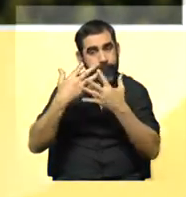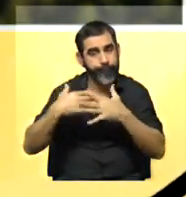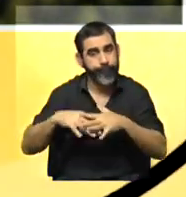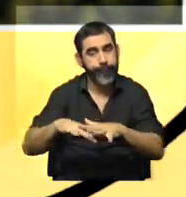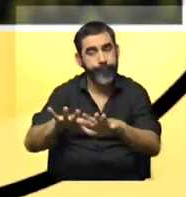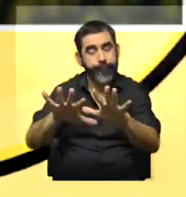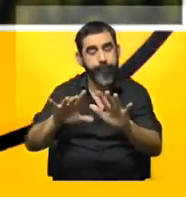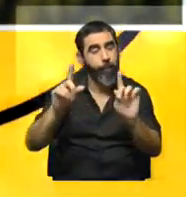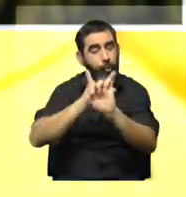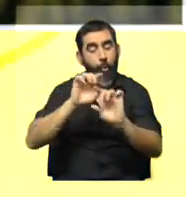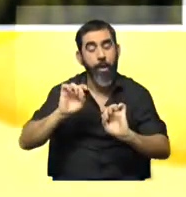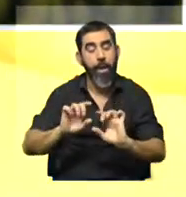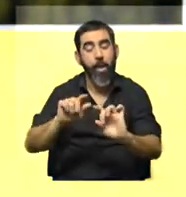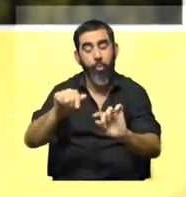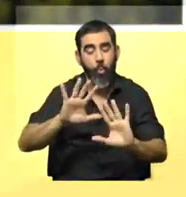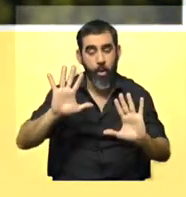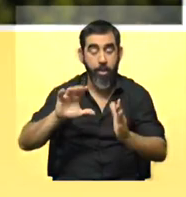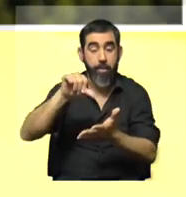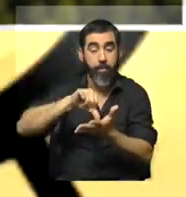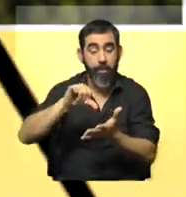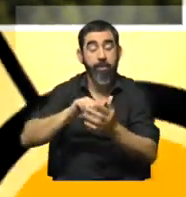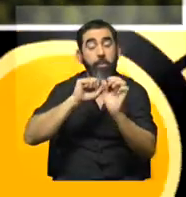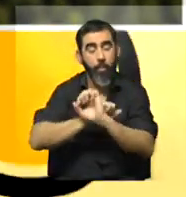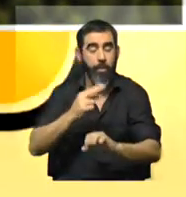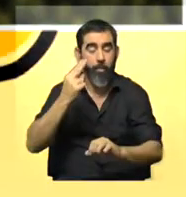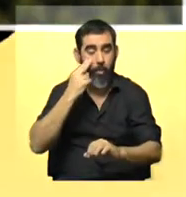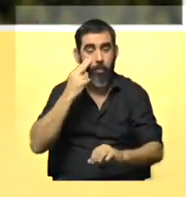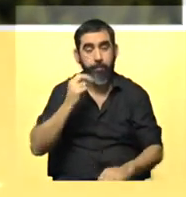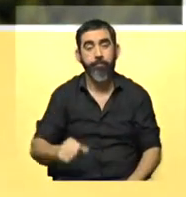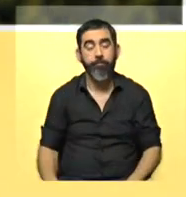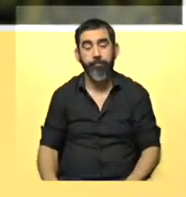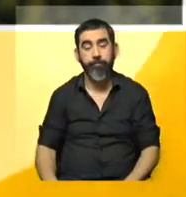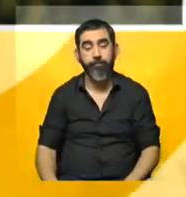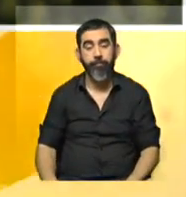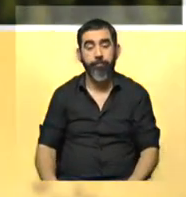una especie que no es el hábitat y que puede generar impacto, ¿no? Bueno, como vimos,